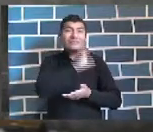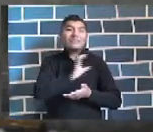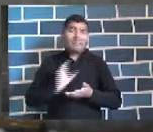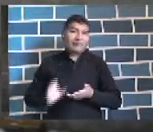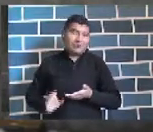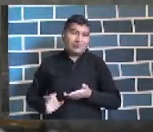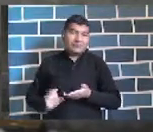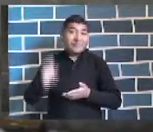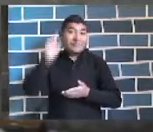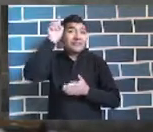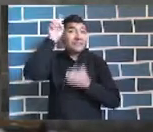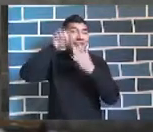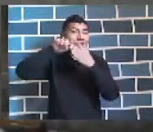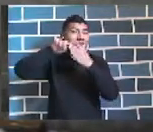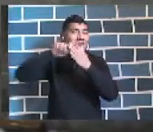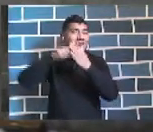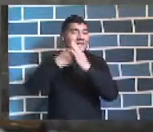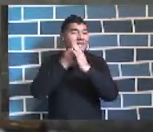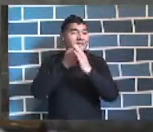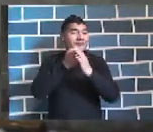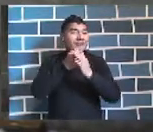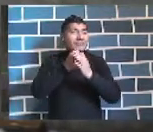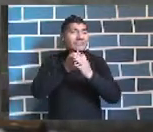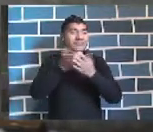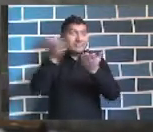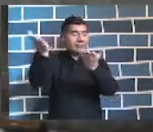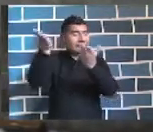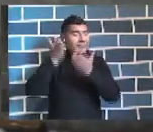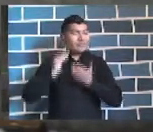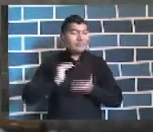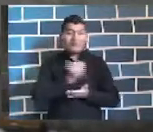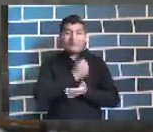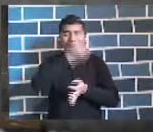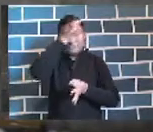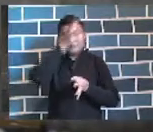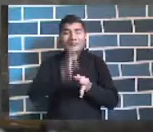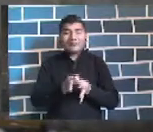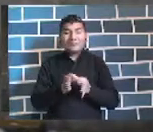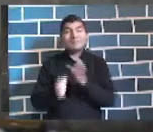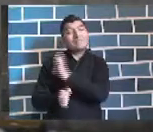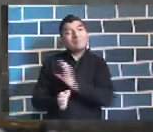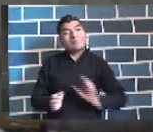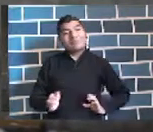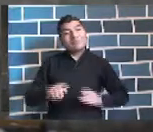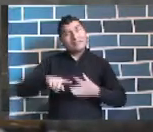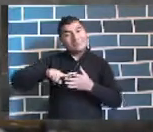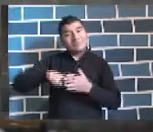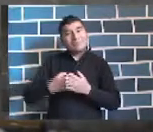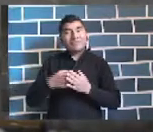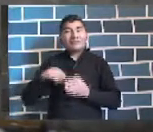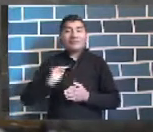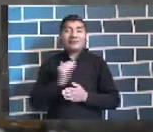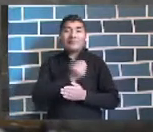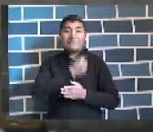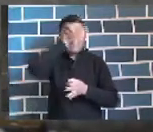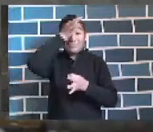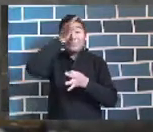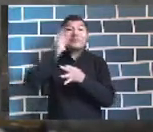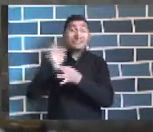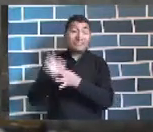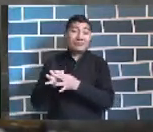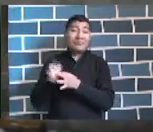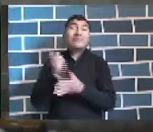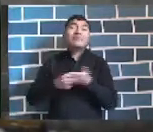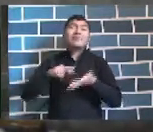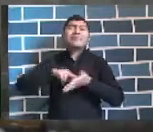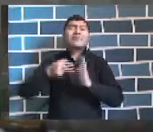aquel que inicia y consume nuestra fe. Cristo inicia nuestra fe. ¿Qué es